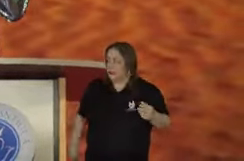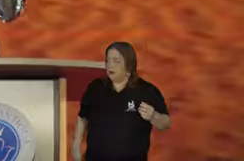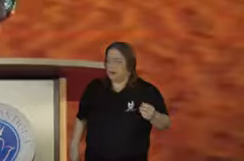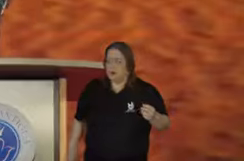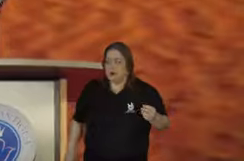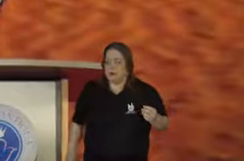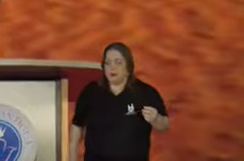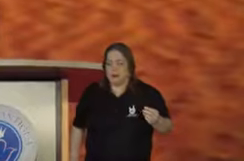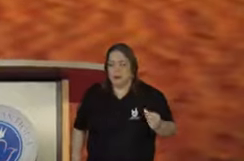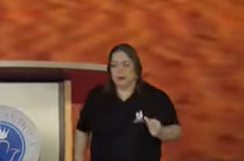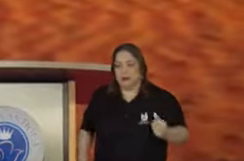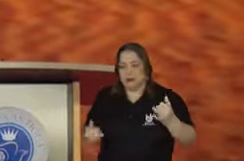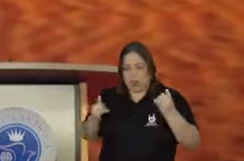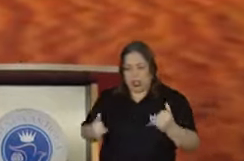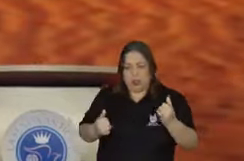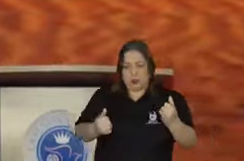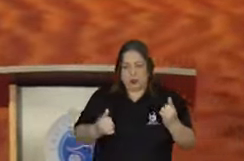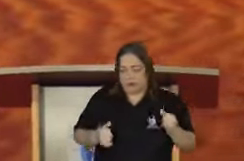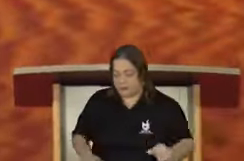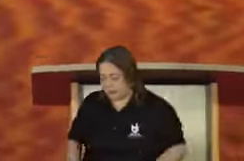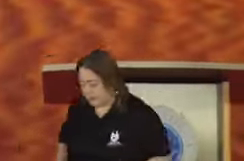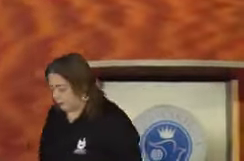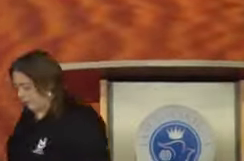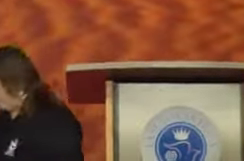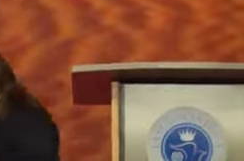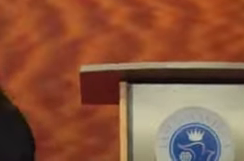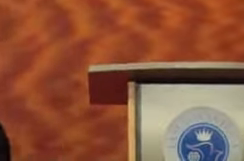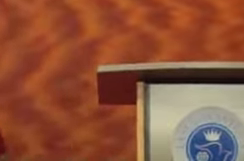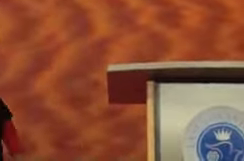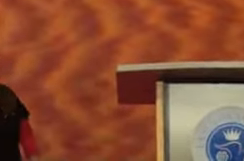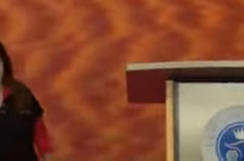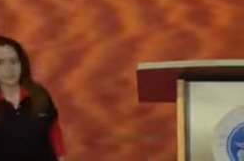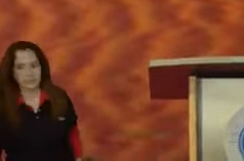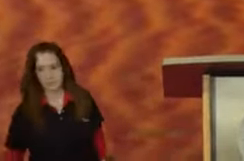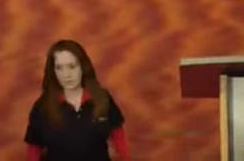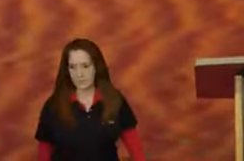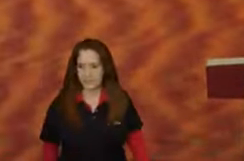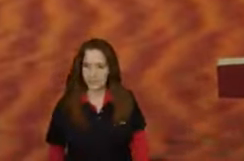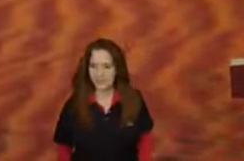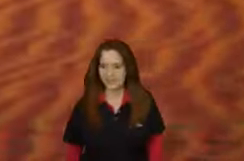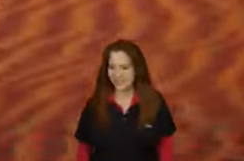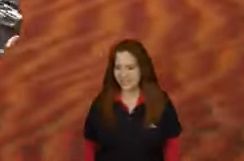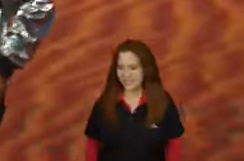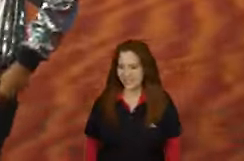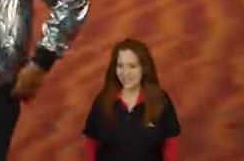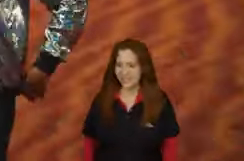por ahí? Zúmbala, maestro. Gracias, Señor.